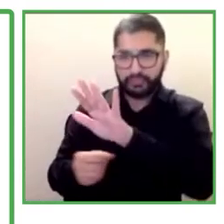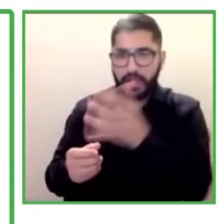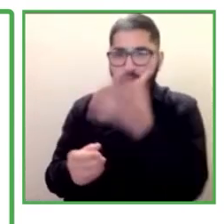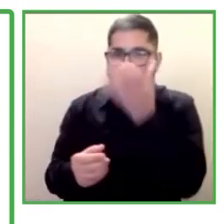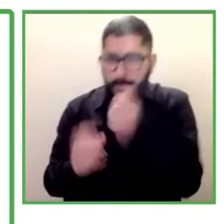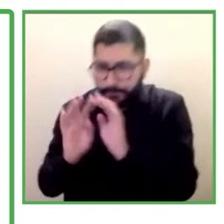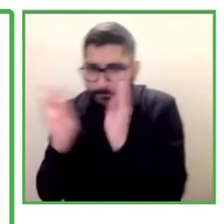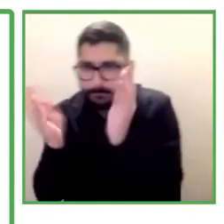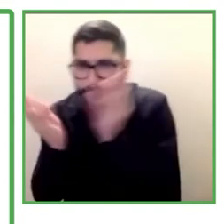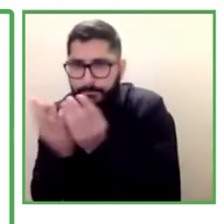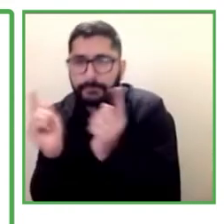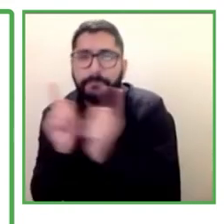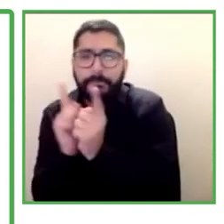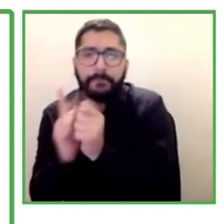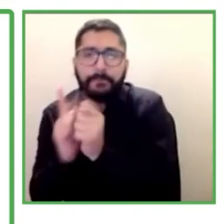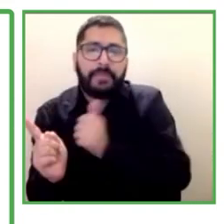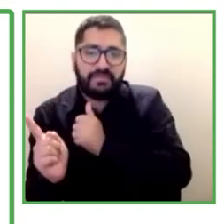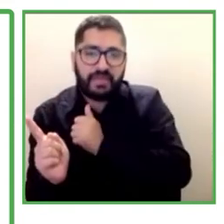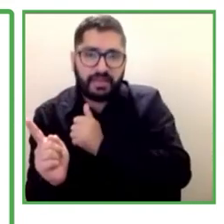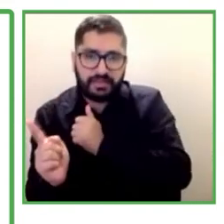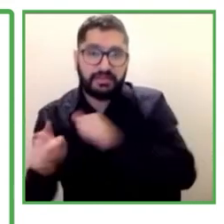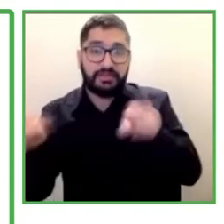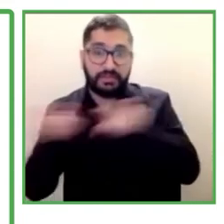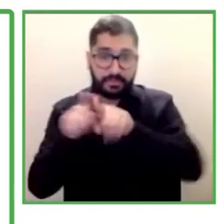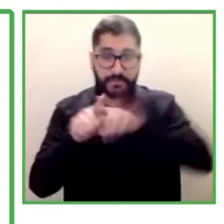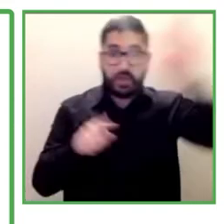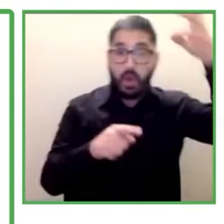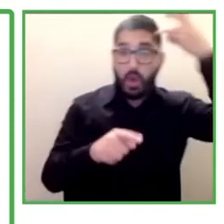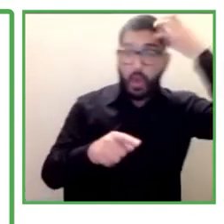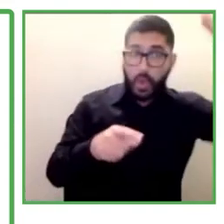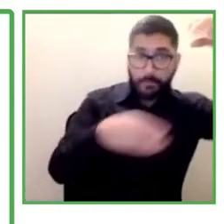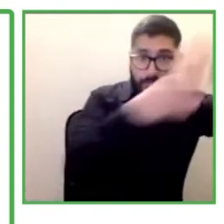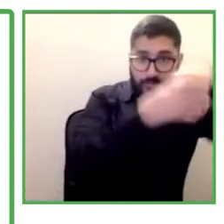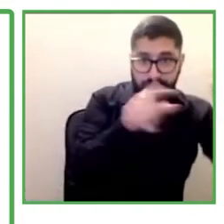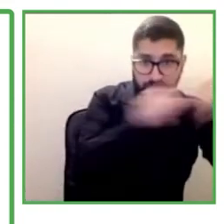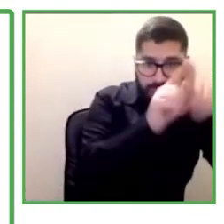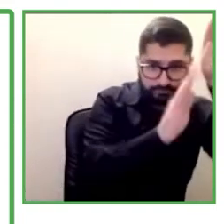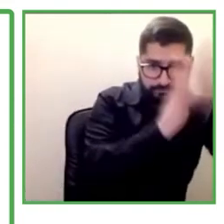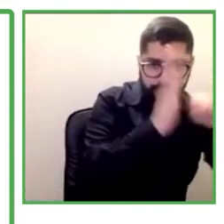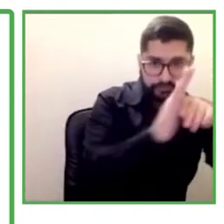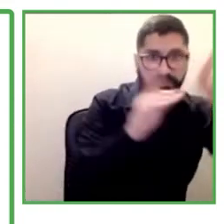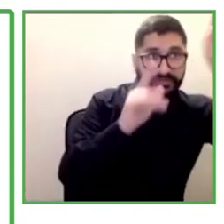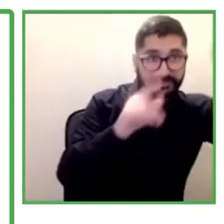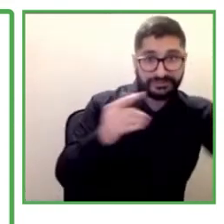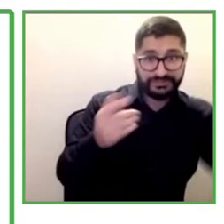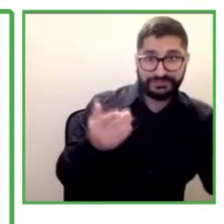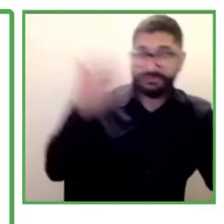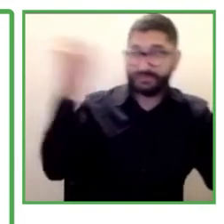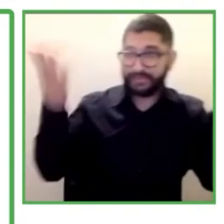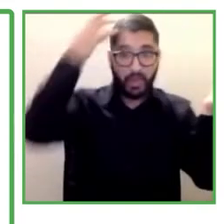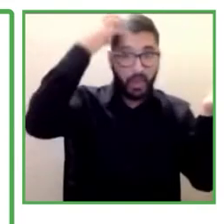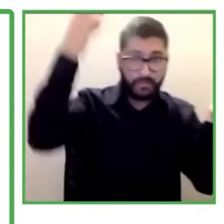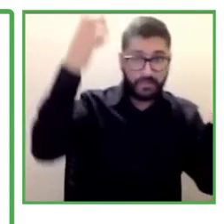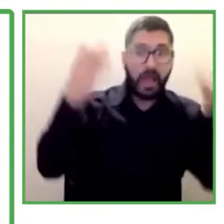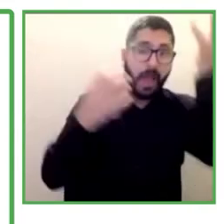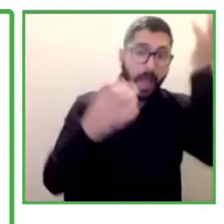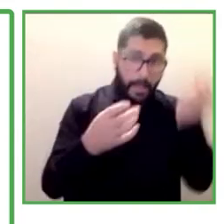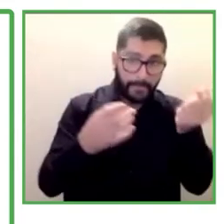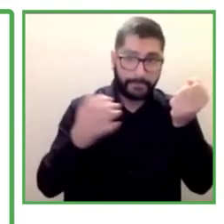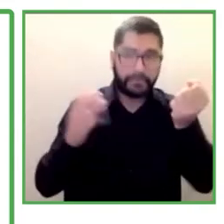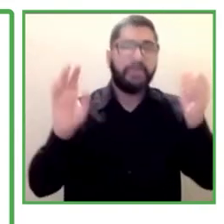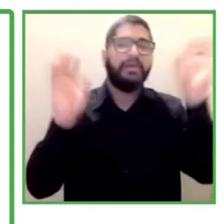propio Ministerio. Y bueno, con el Ministerio también tenemos reuniones en las que reivindicamos